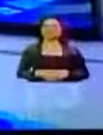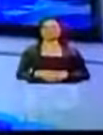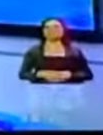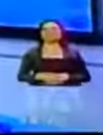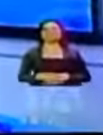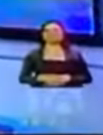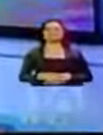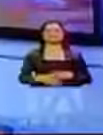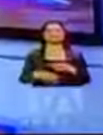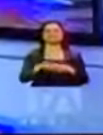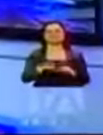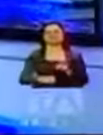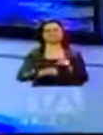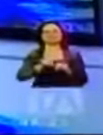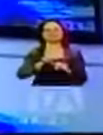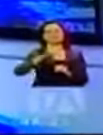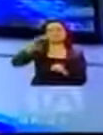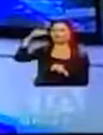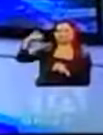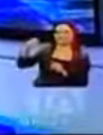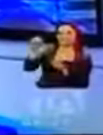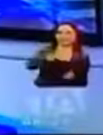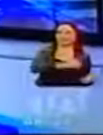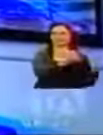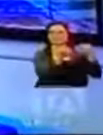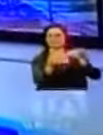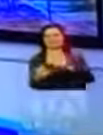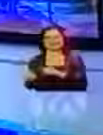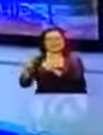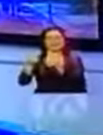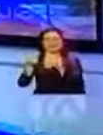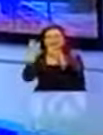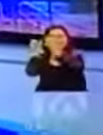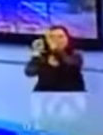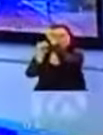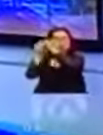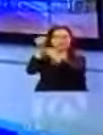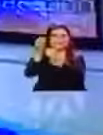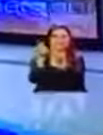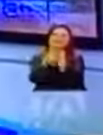orientación, trekking, bici de montaña, kayak y cables,